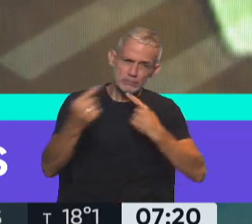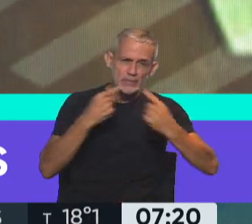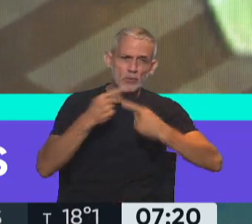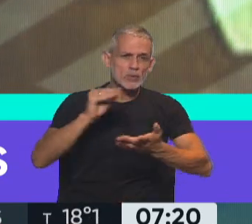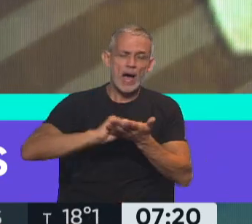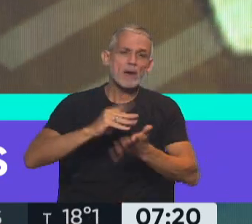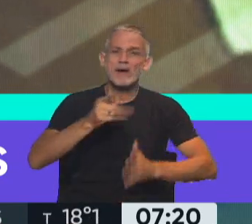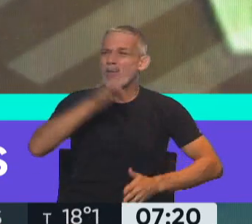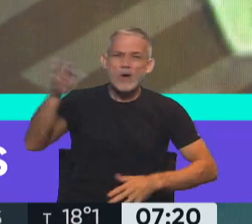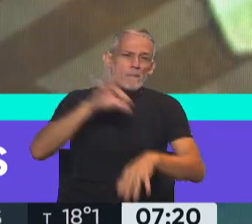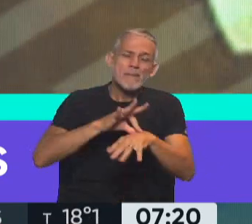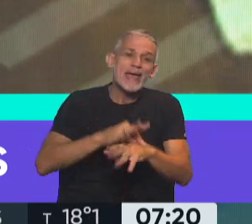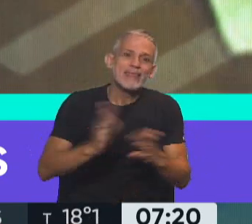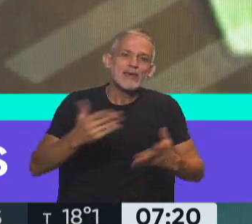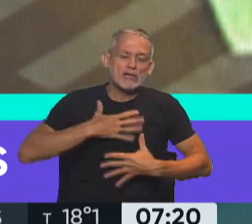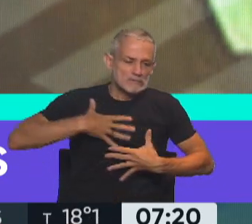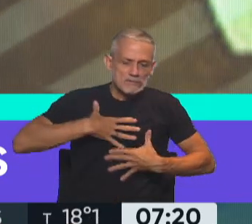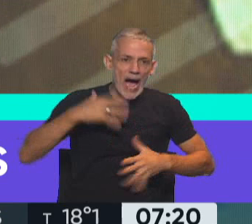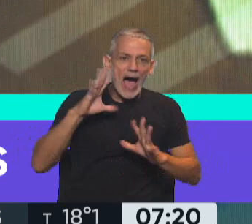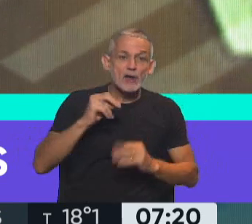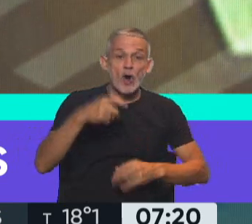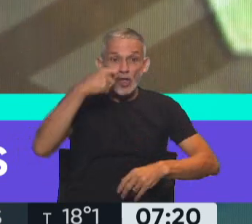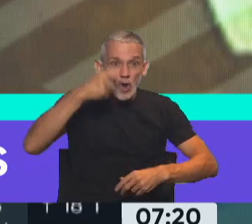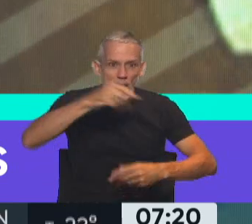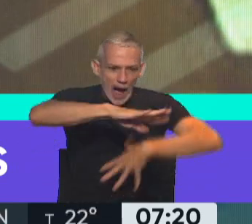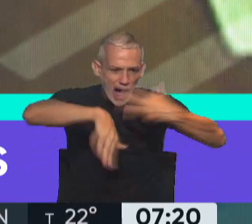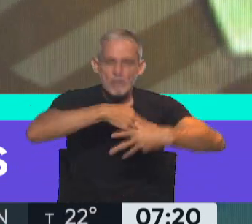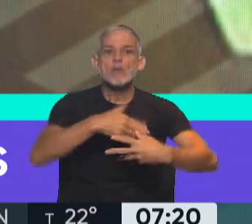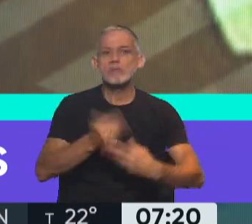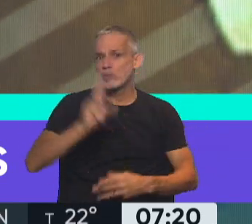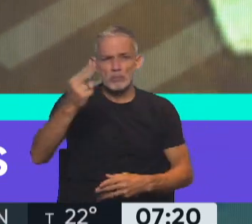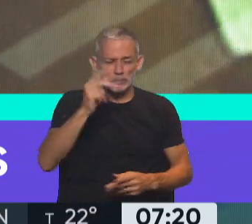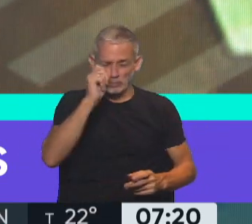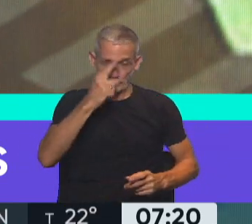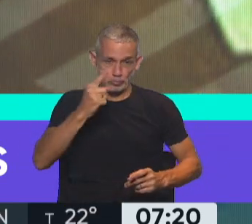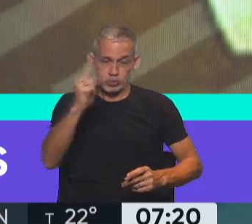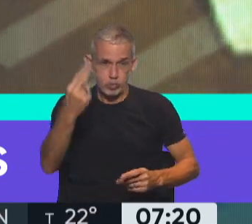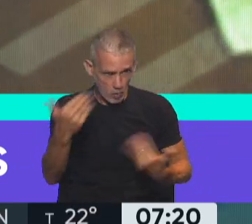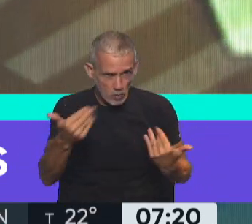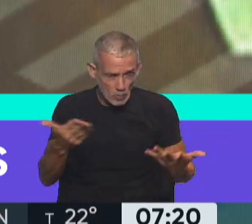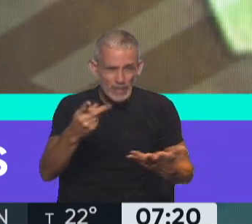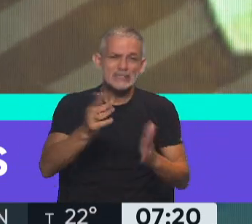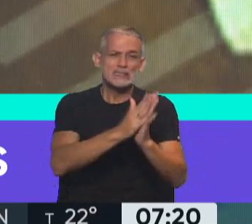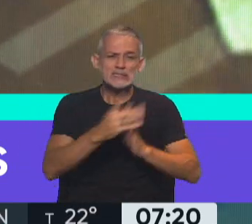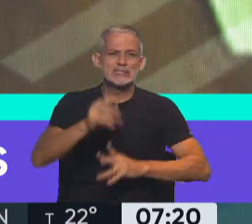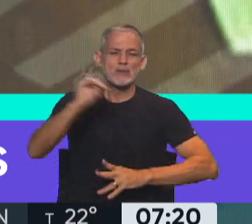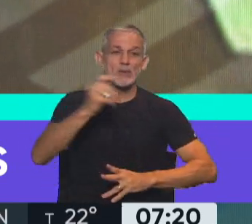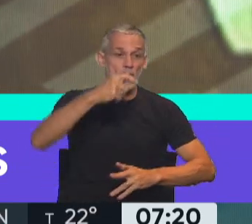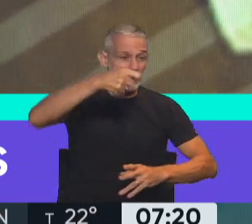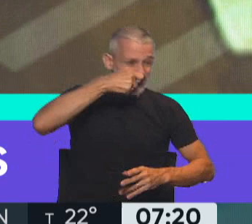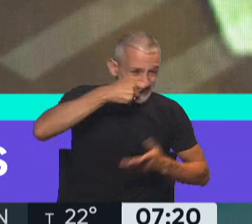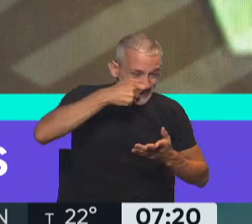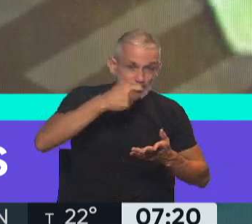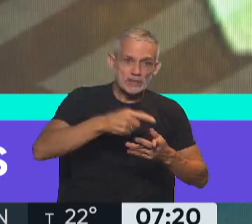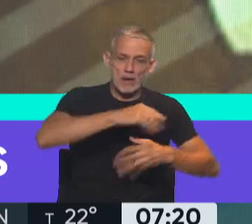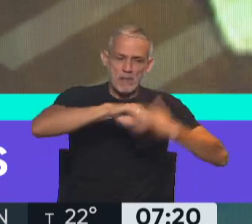urgentemente a un médico, porque esta droga, esta sustancia, puede matar en minutos. Entre el momento de la ingesta de la